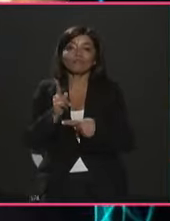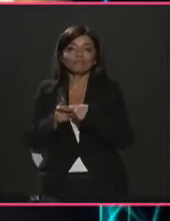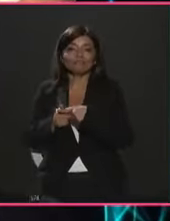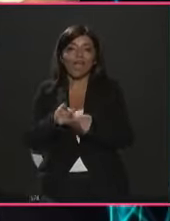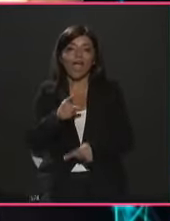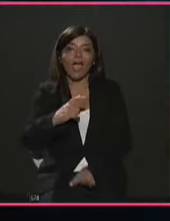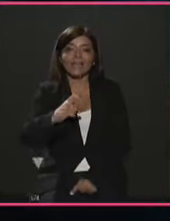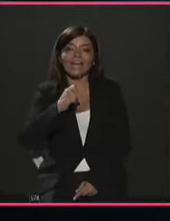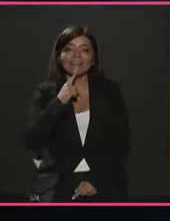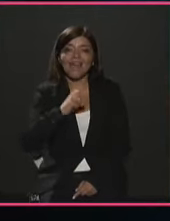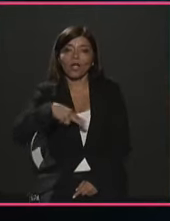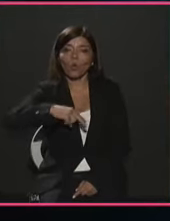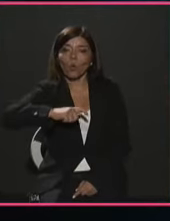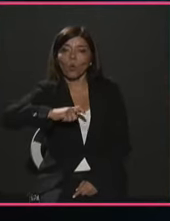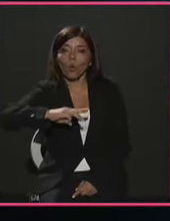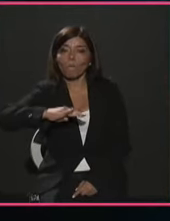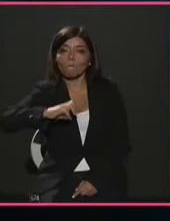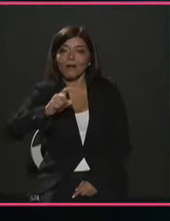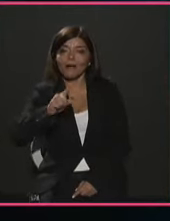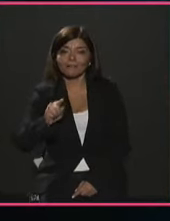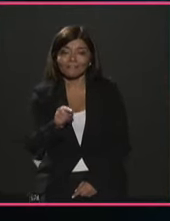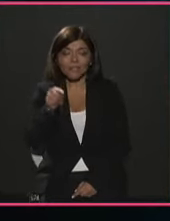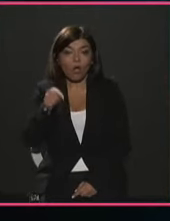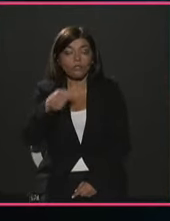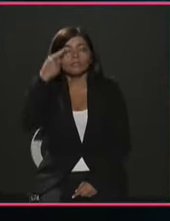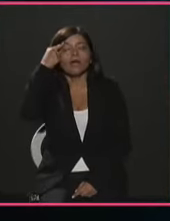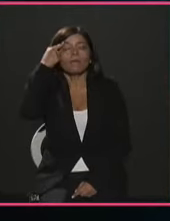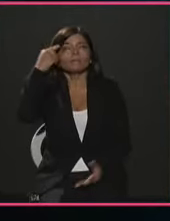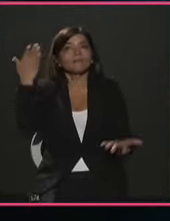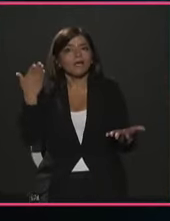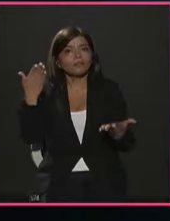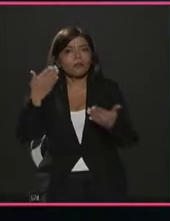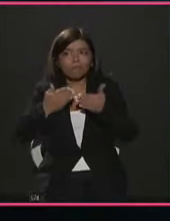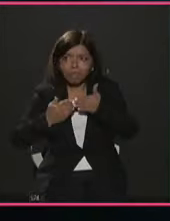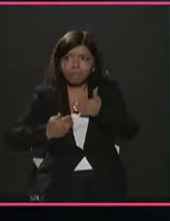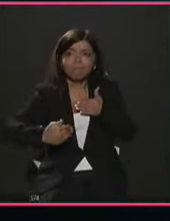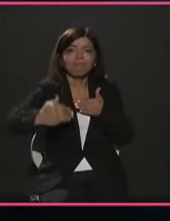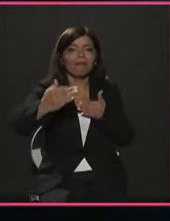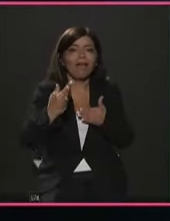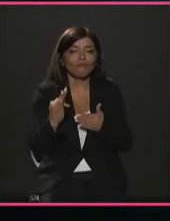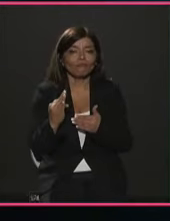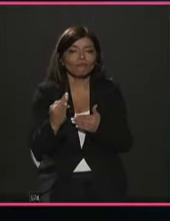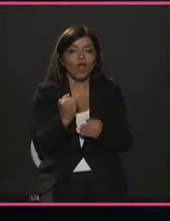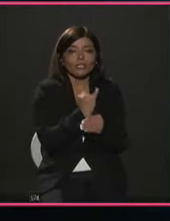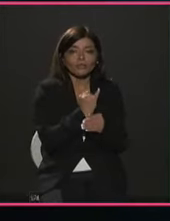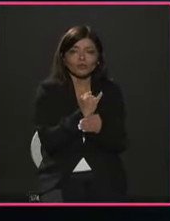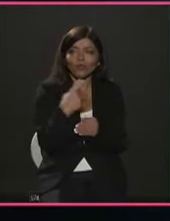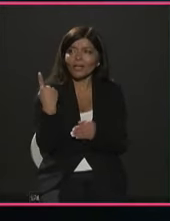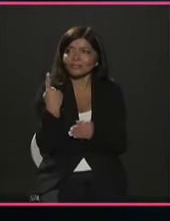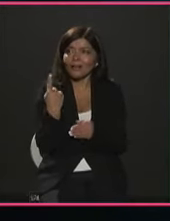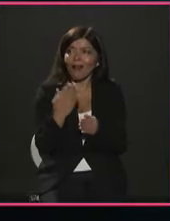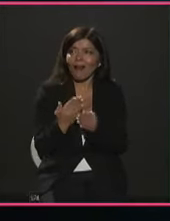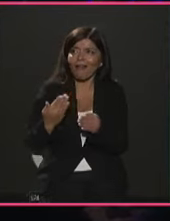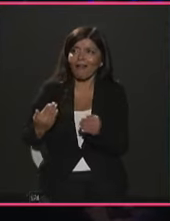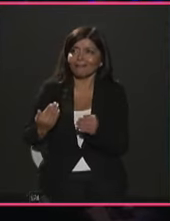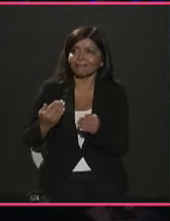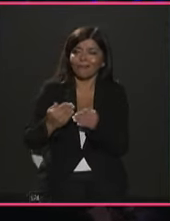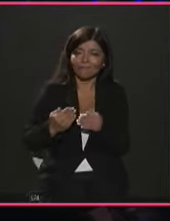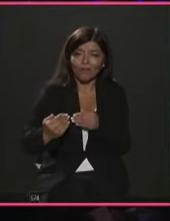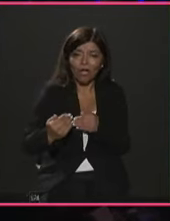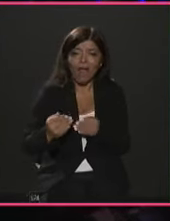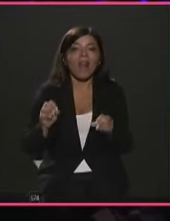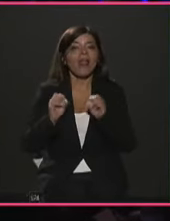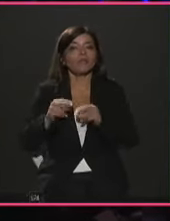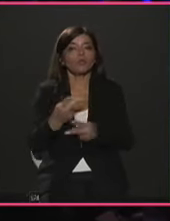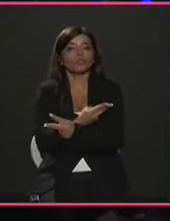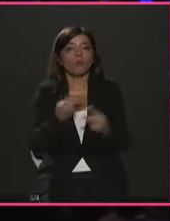y hoy día estábamos pensando el futuro desde el Instituto Nacional Nuestra Educación Pública